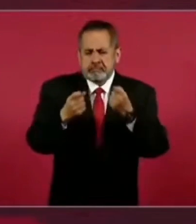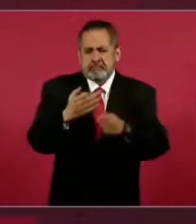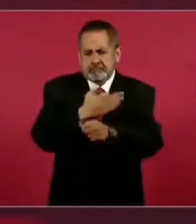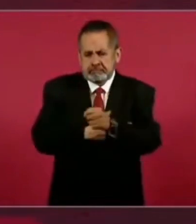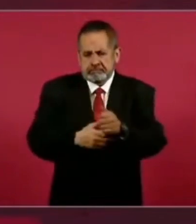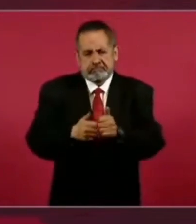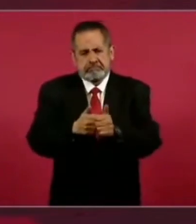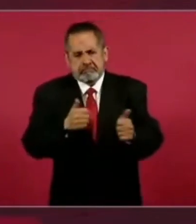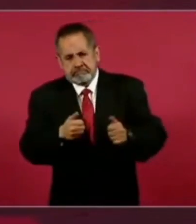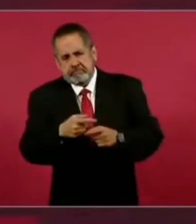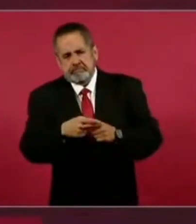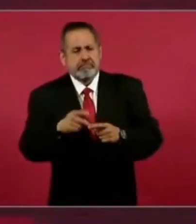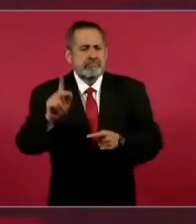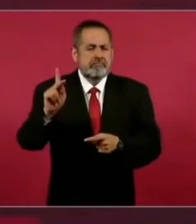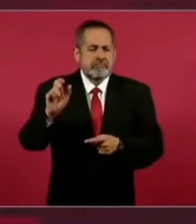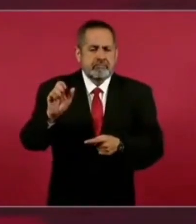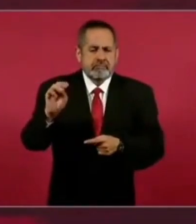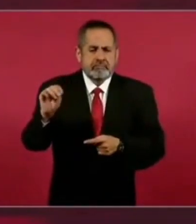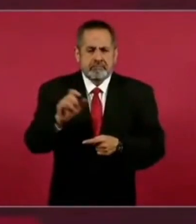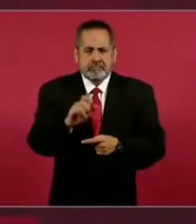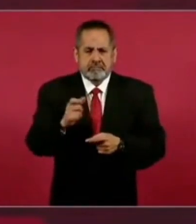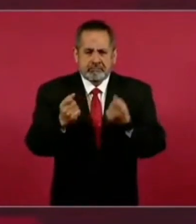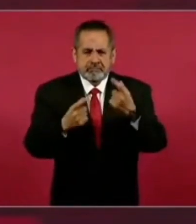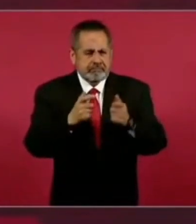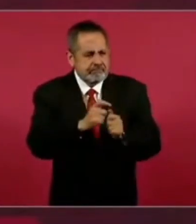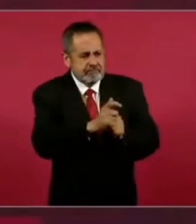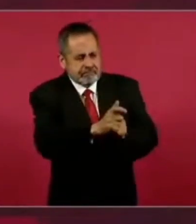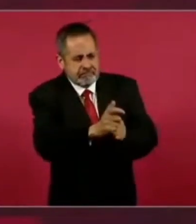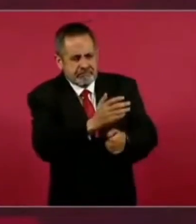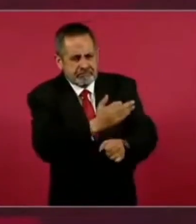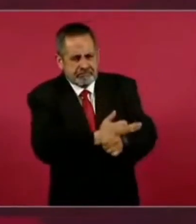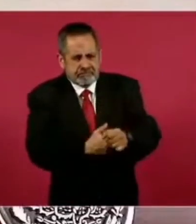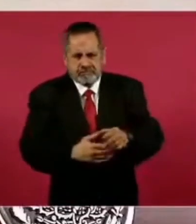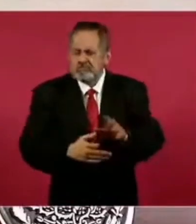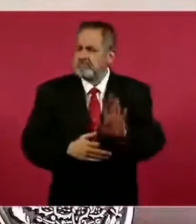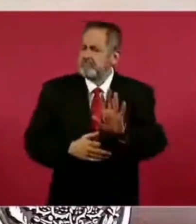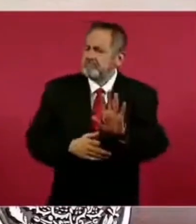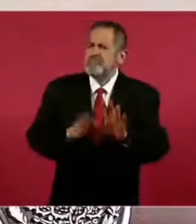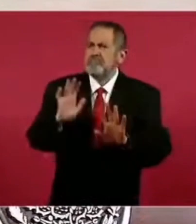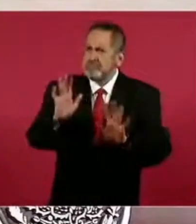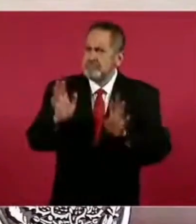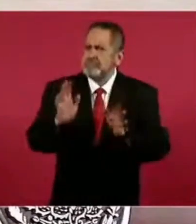el caso de Pemex, que por cierto ya se están